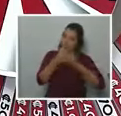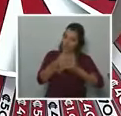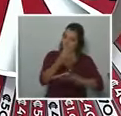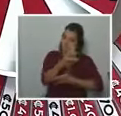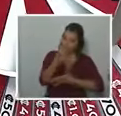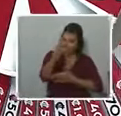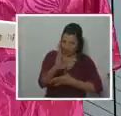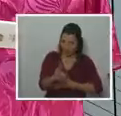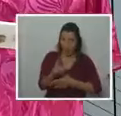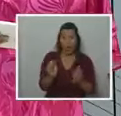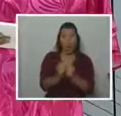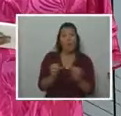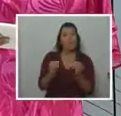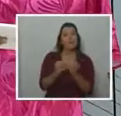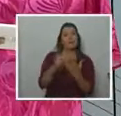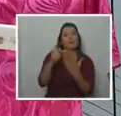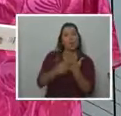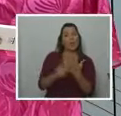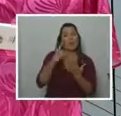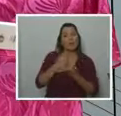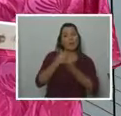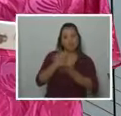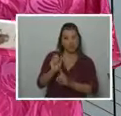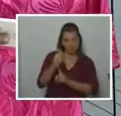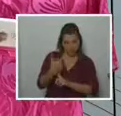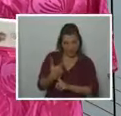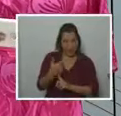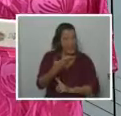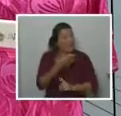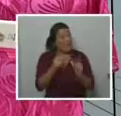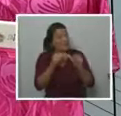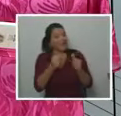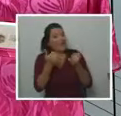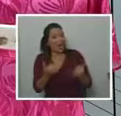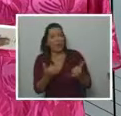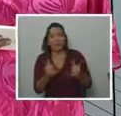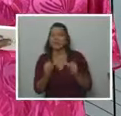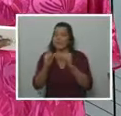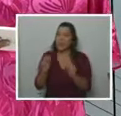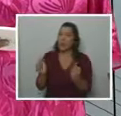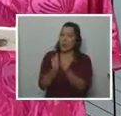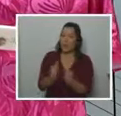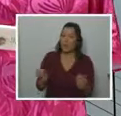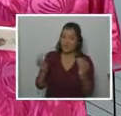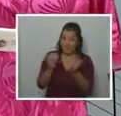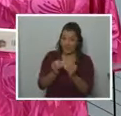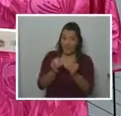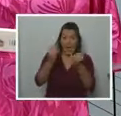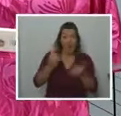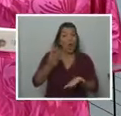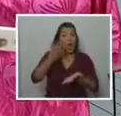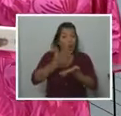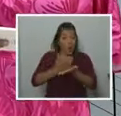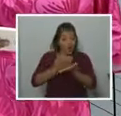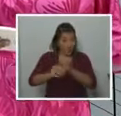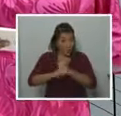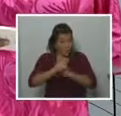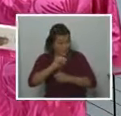¿con qué seguimos? Seguimos nosotros con más. Nos vamos a un corte. ¿Es